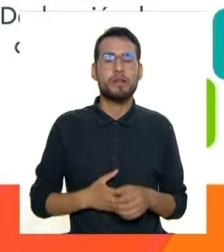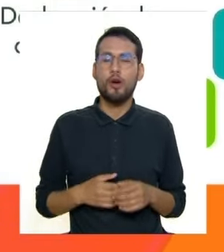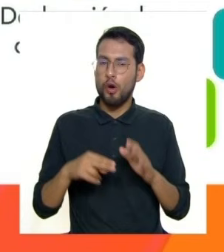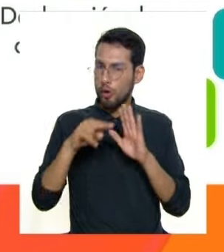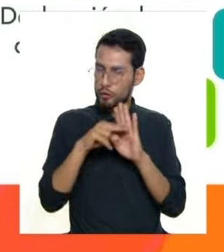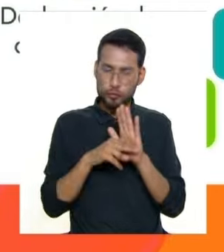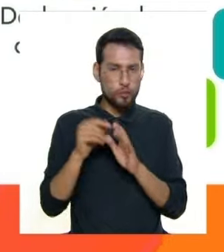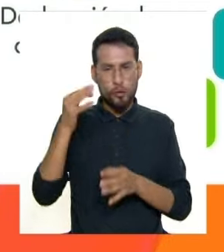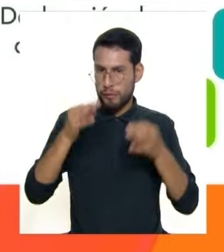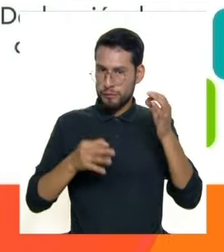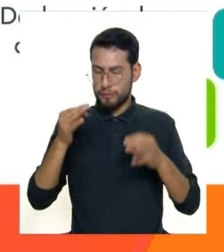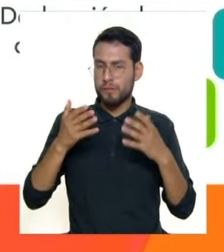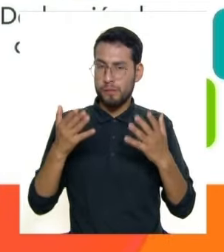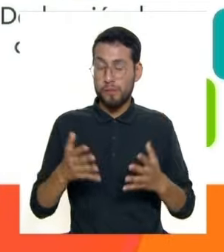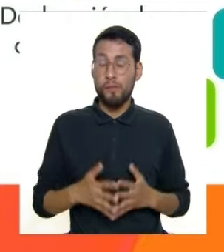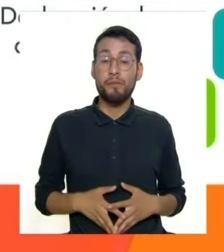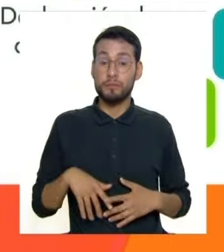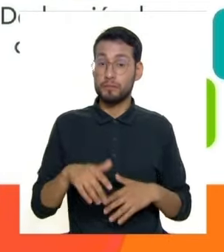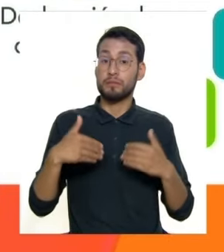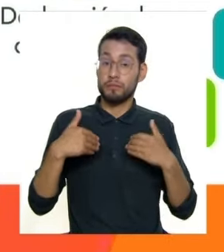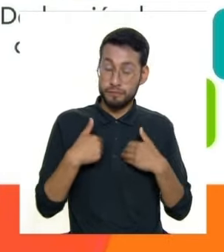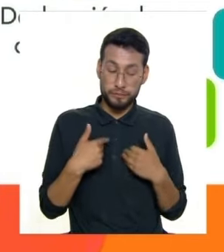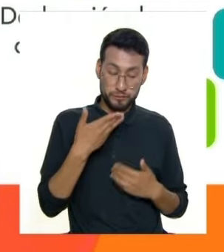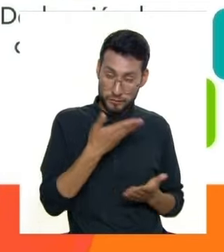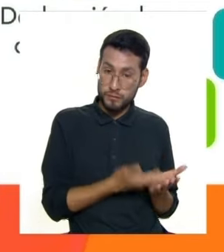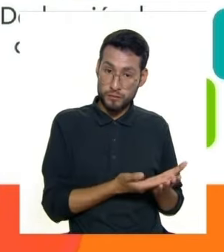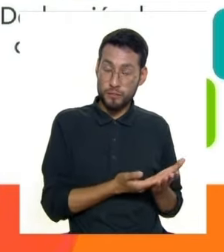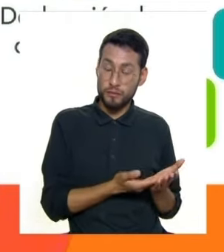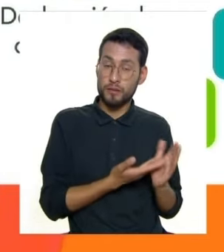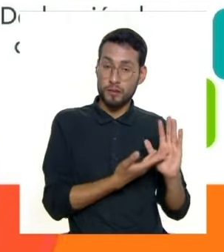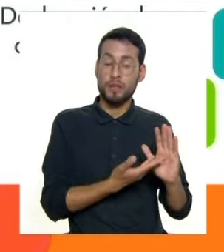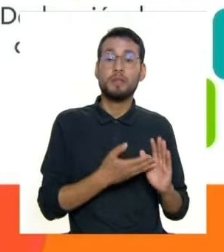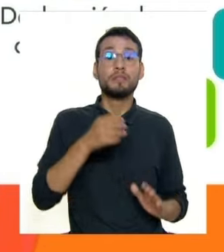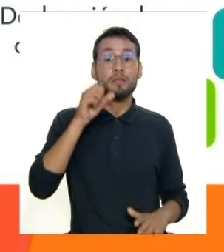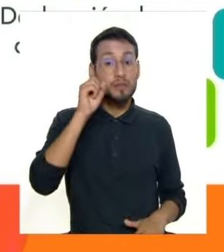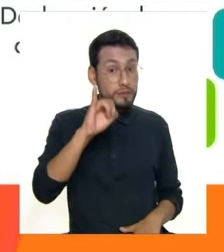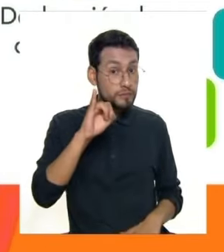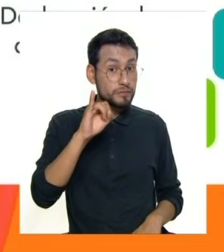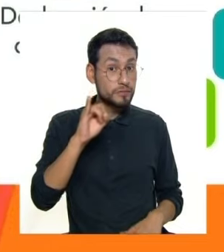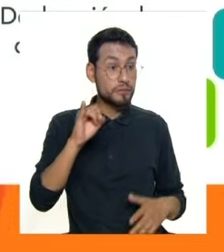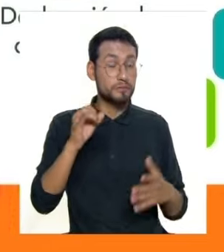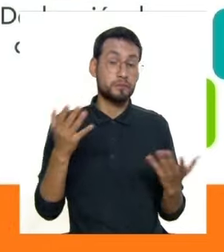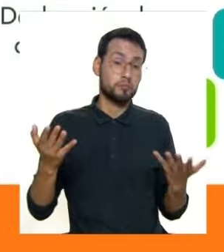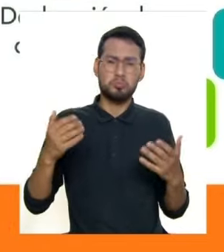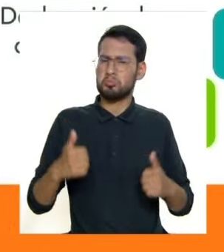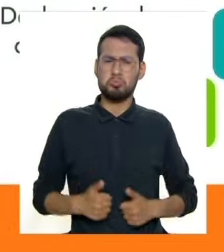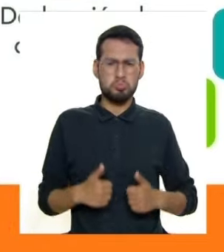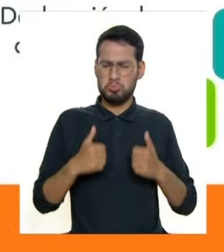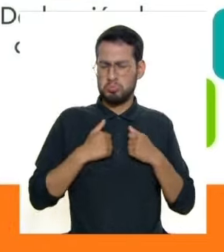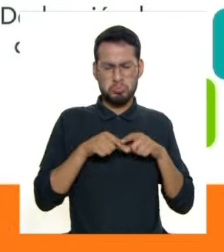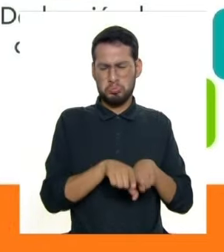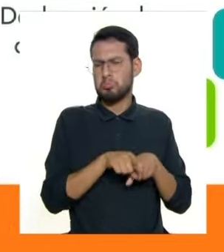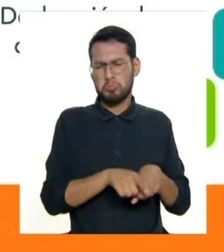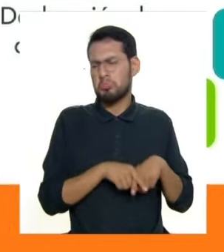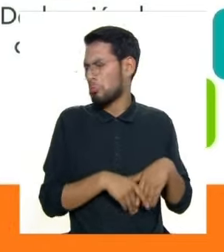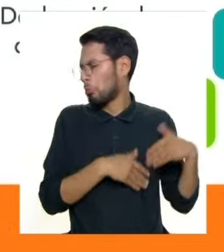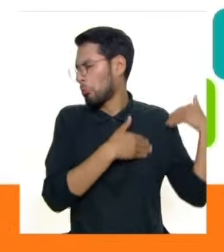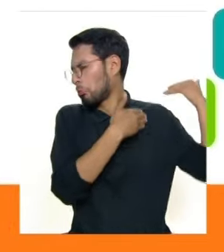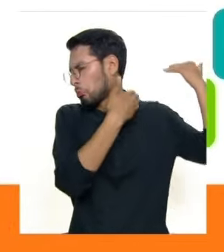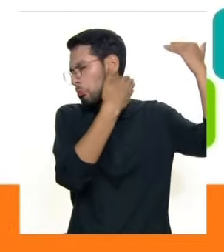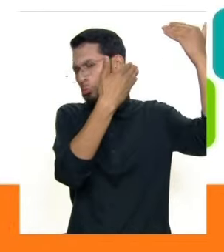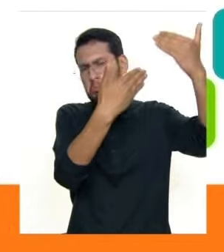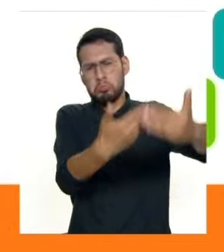notarial o judicial que se hace de la existencia de Entonces, si vamos a querer, podemos vivir toda nuestra vida en convivencia sí, sin